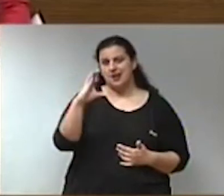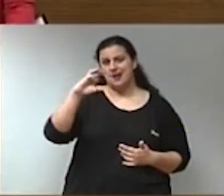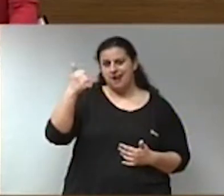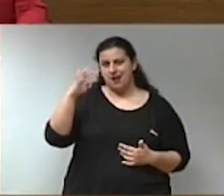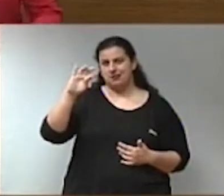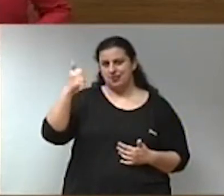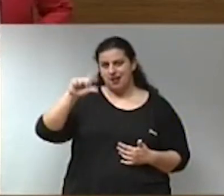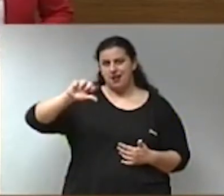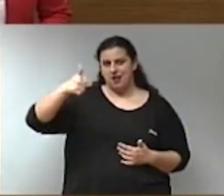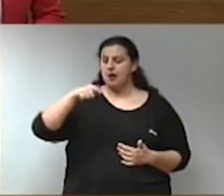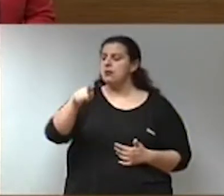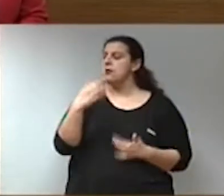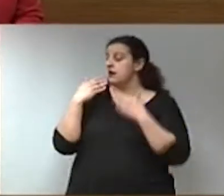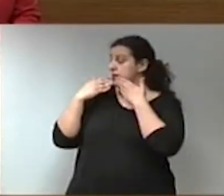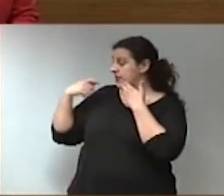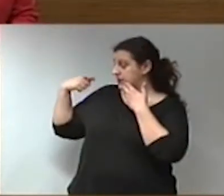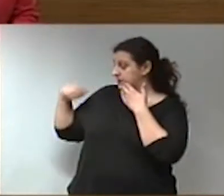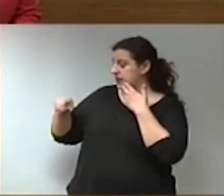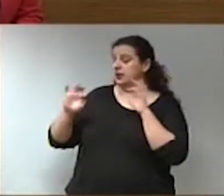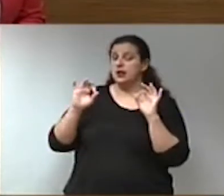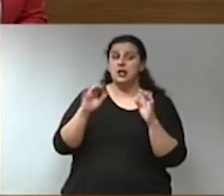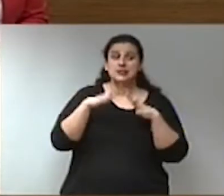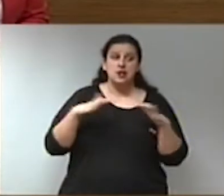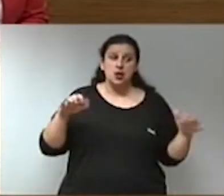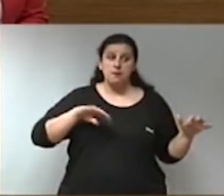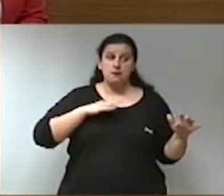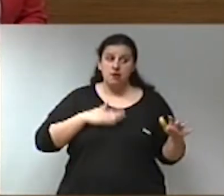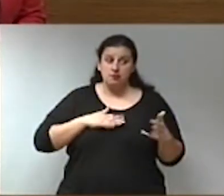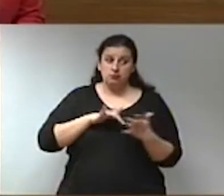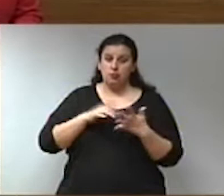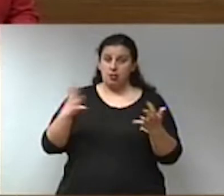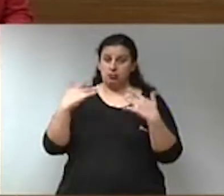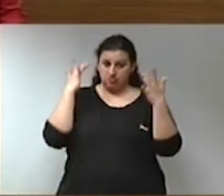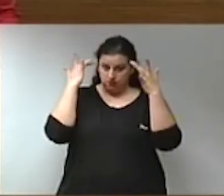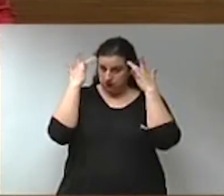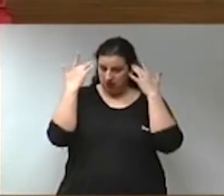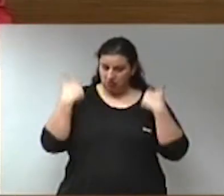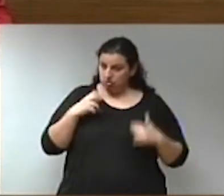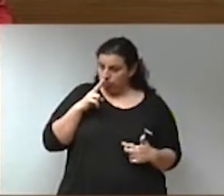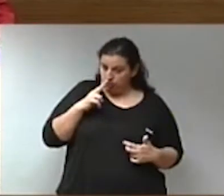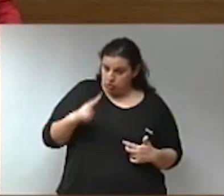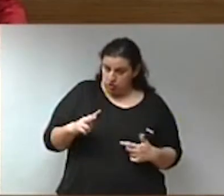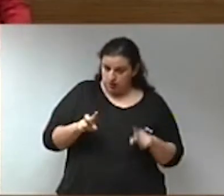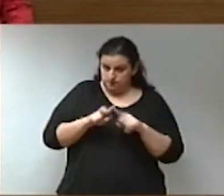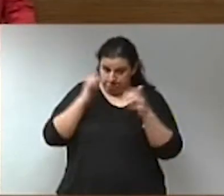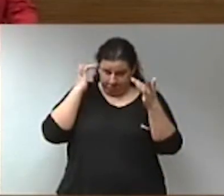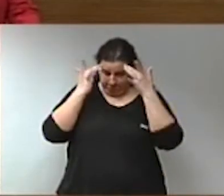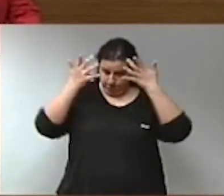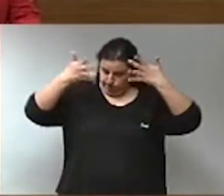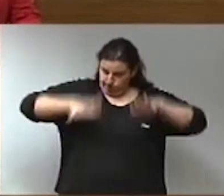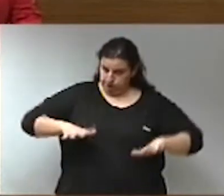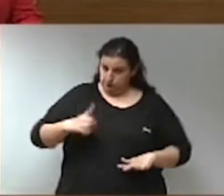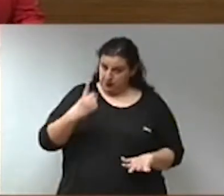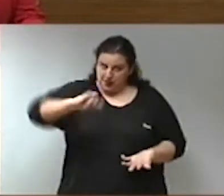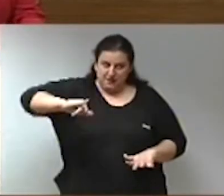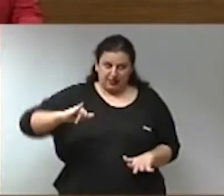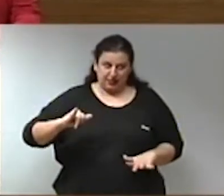De esta forma, la secretaria general del Partido Popular en la Comunidad Valenciana demandaba en les Corts Valencianes la inclusión de las hogueras